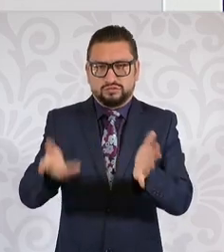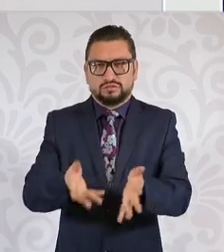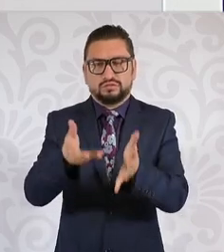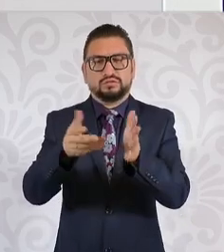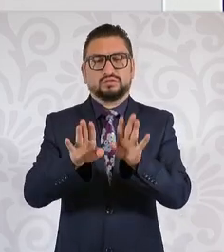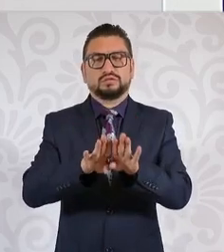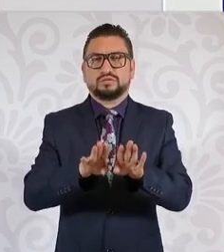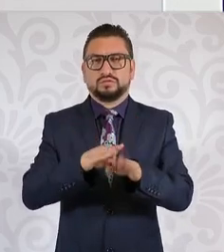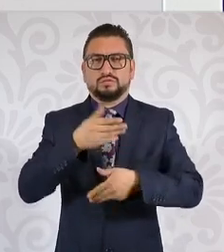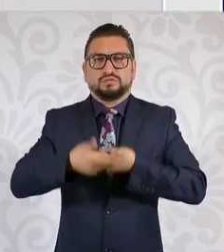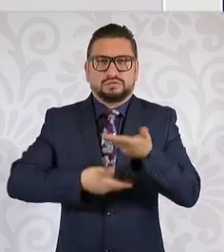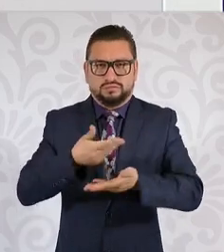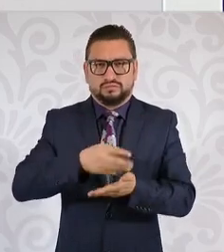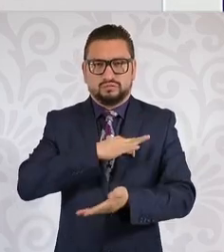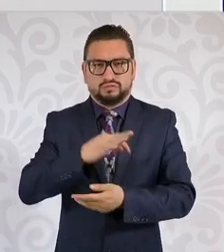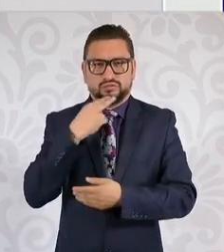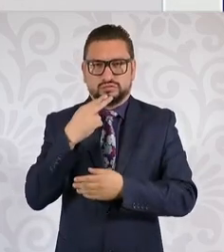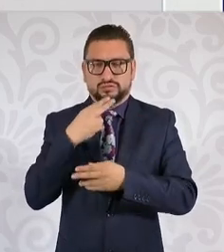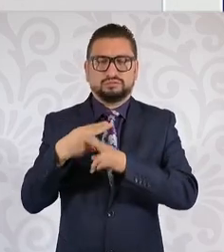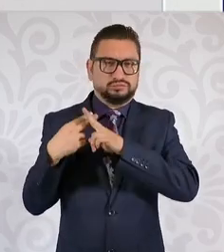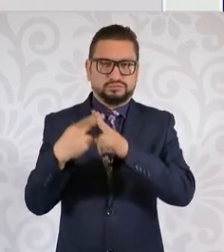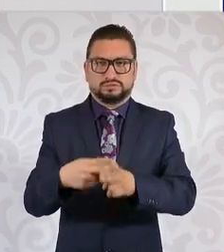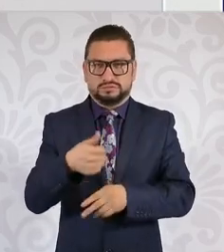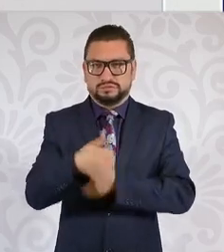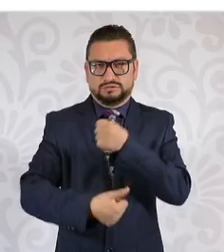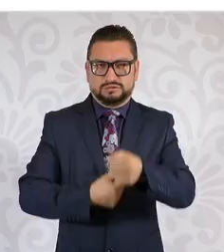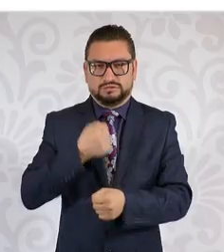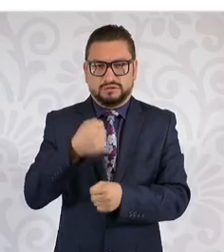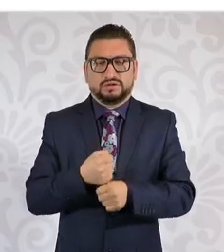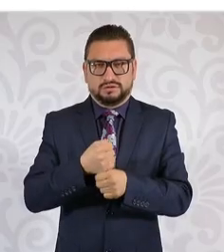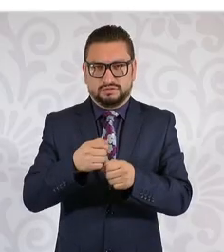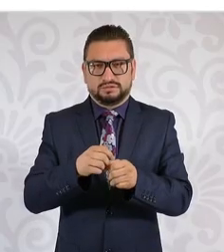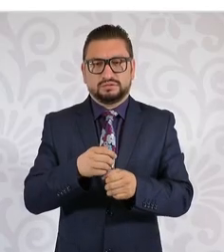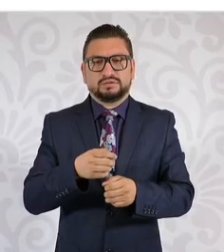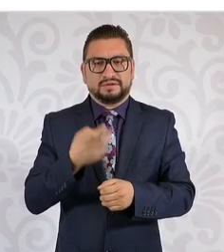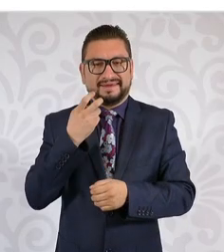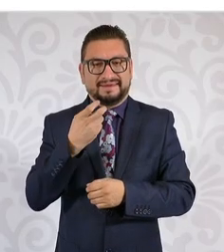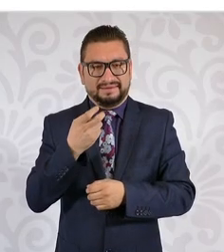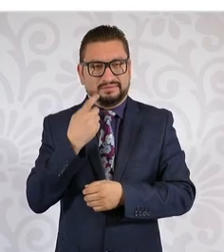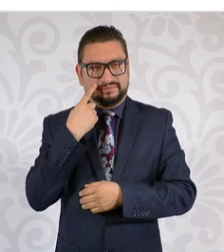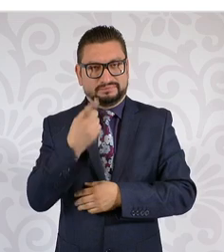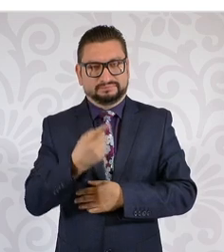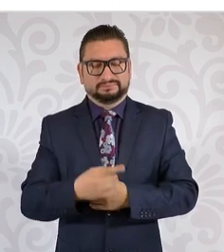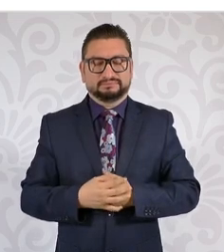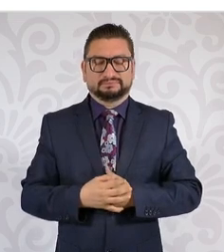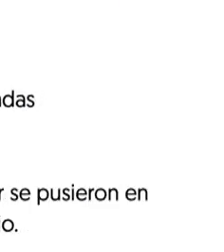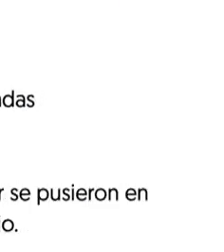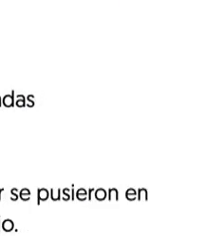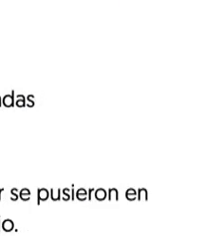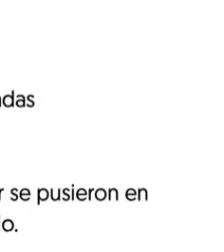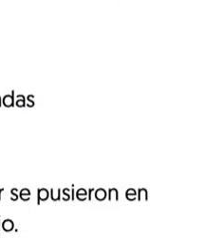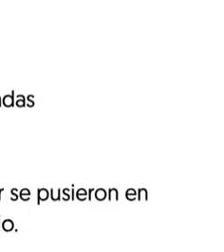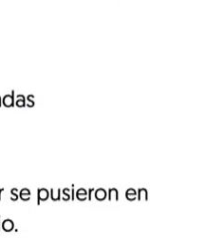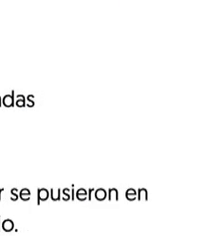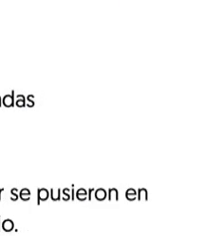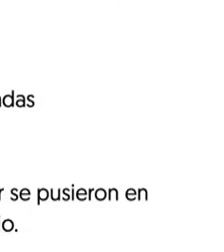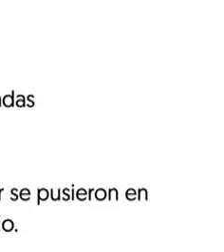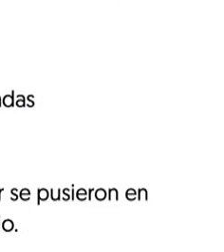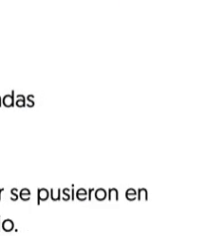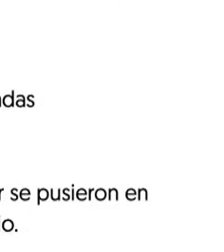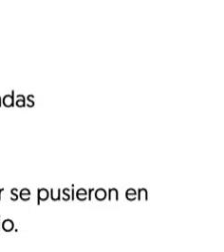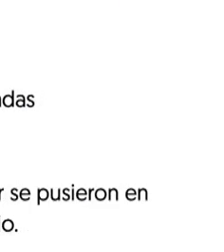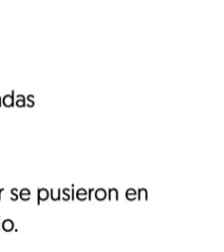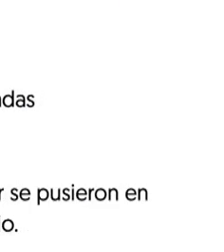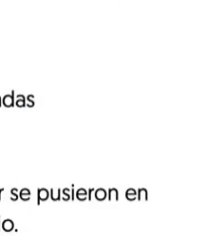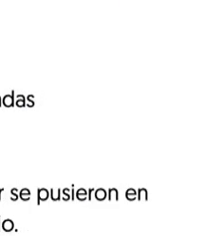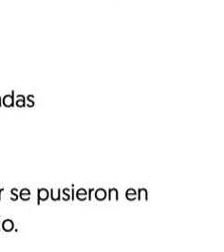servicio durante los últimos 6 años de trenes de pasajeros, lo cual para las y los usuarios de este tipo de servicios